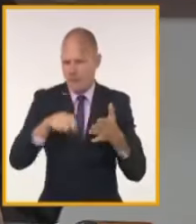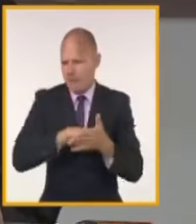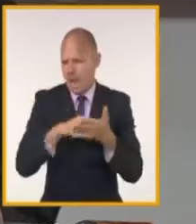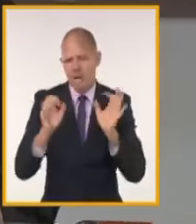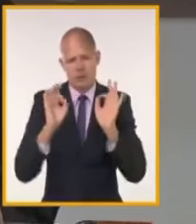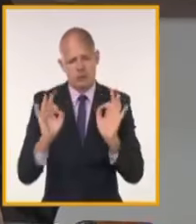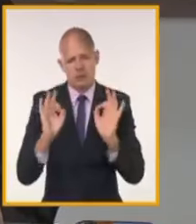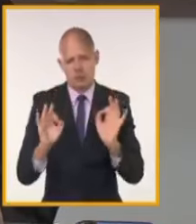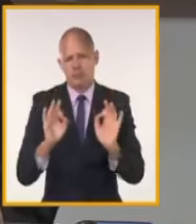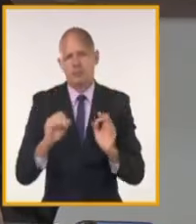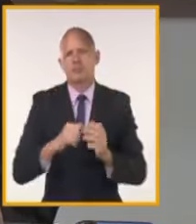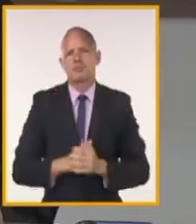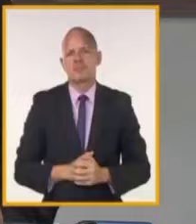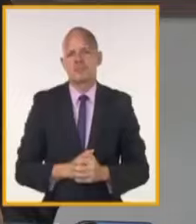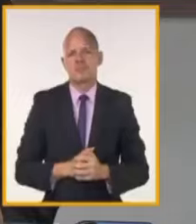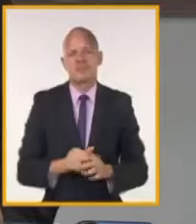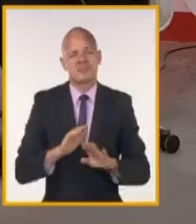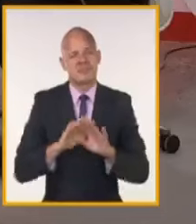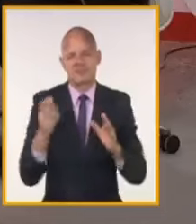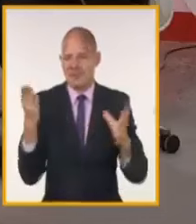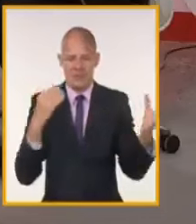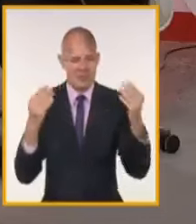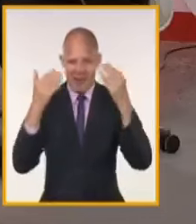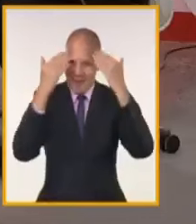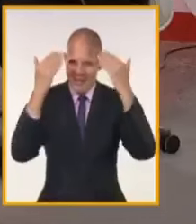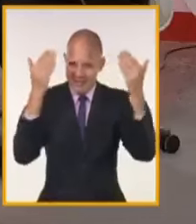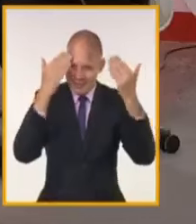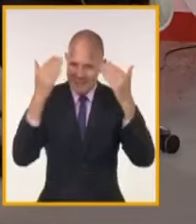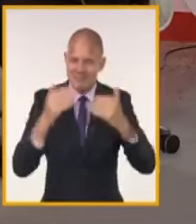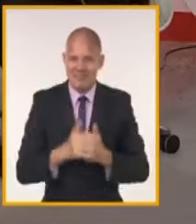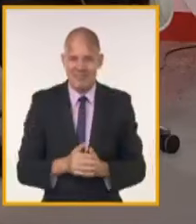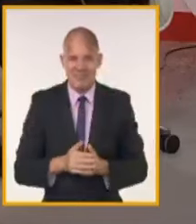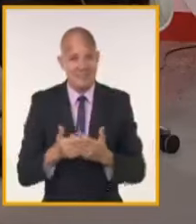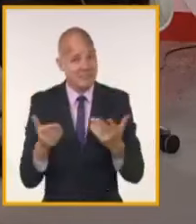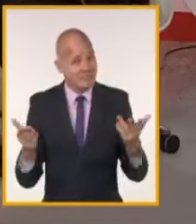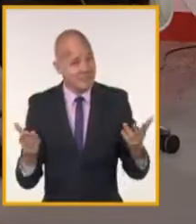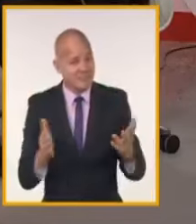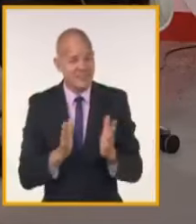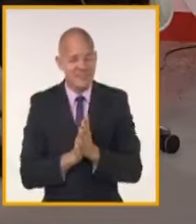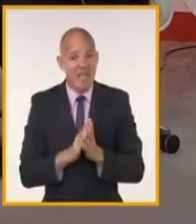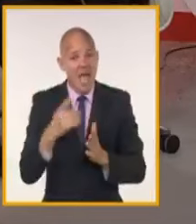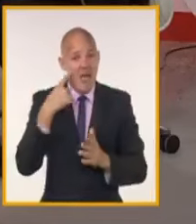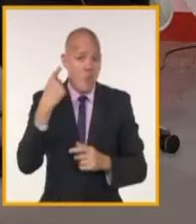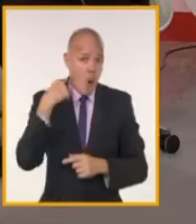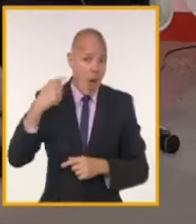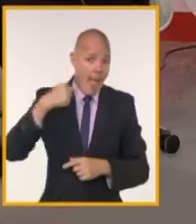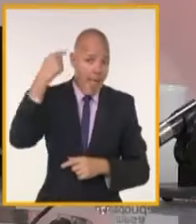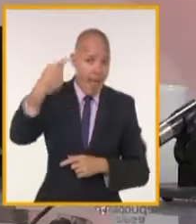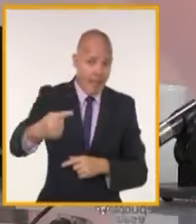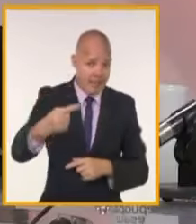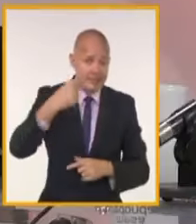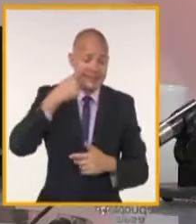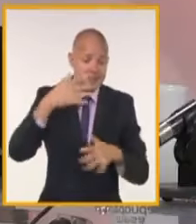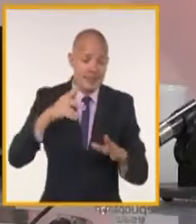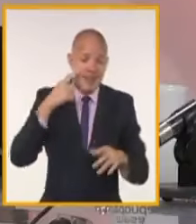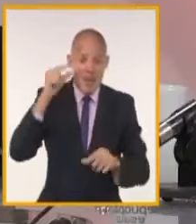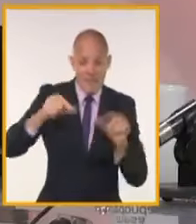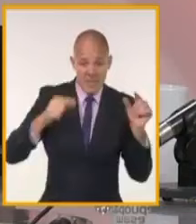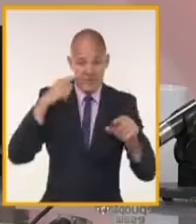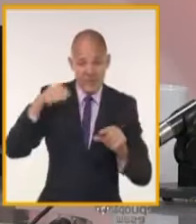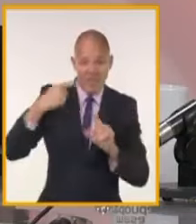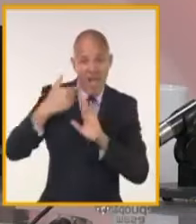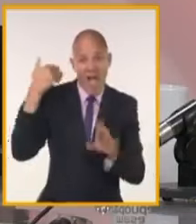los horarios de apagón Gracias gracias gracias y bueno si si en un año aquí Los Héroes de este país fueron los